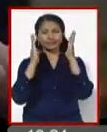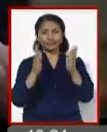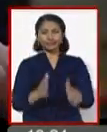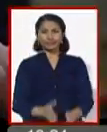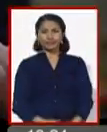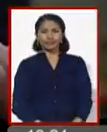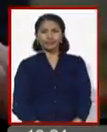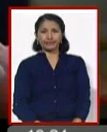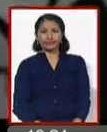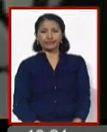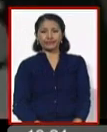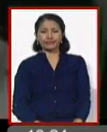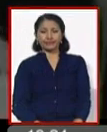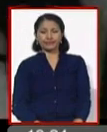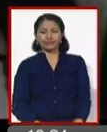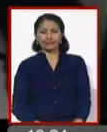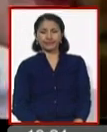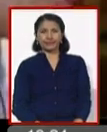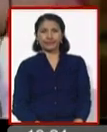Acompáñenos.